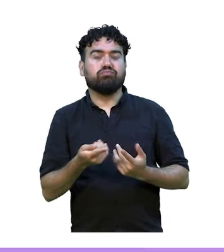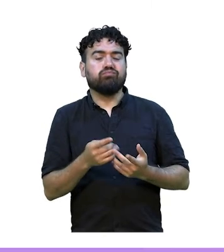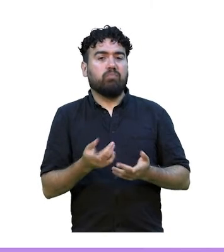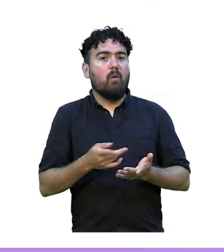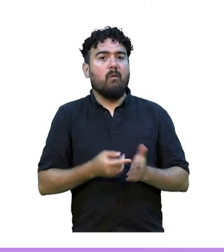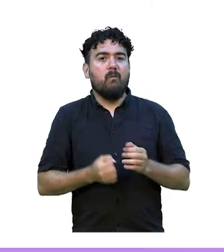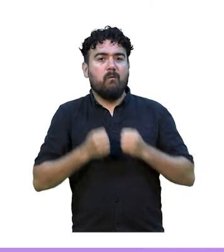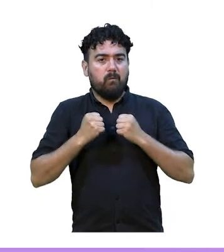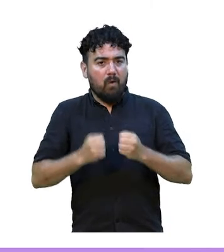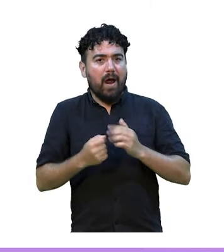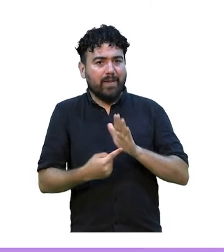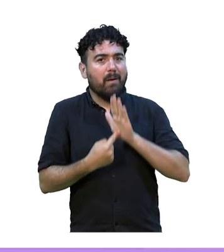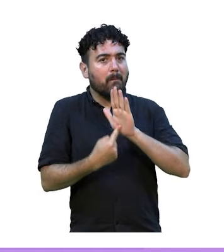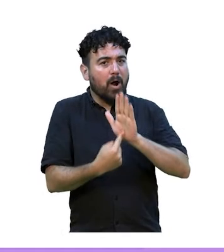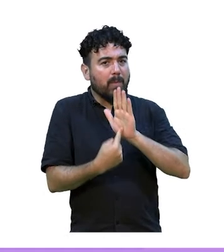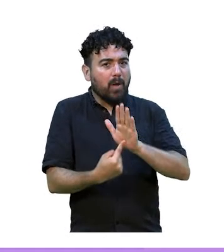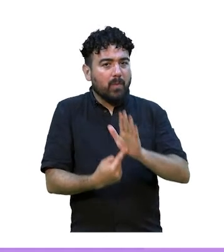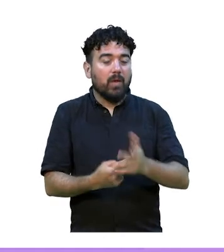fuerza.